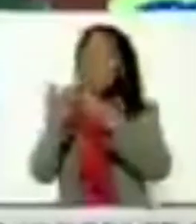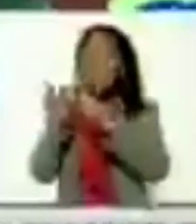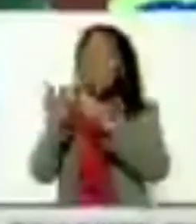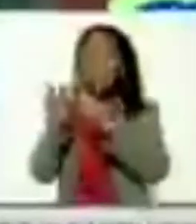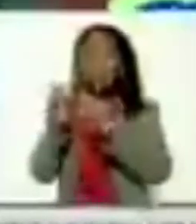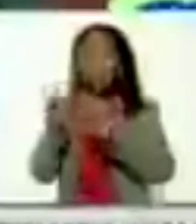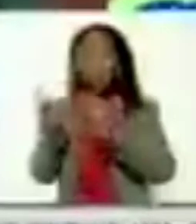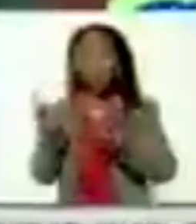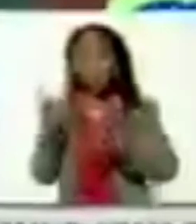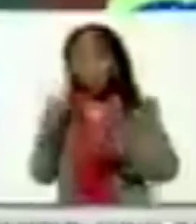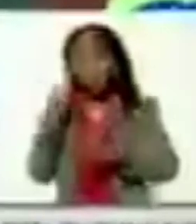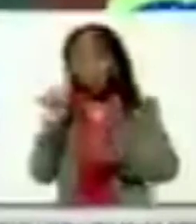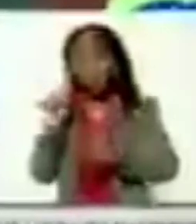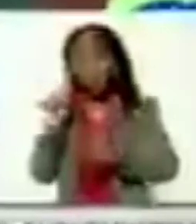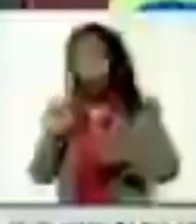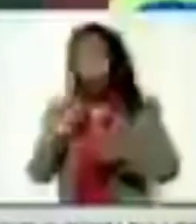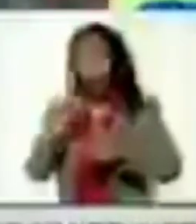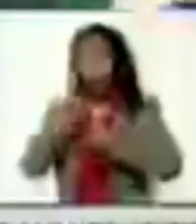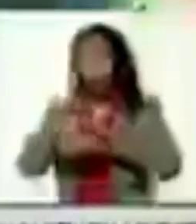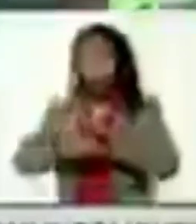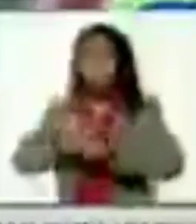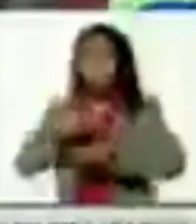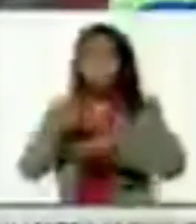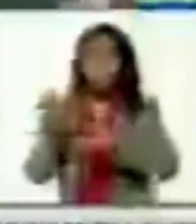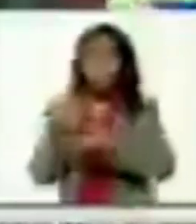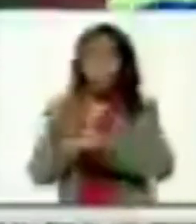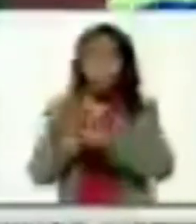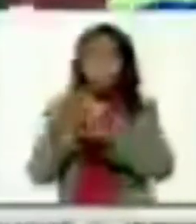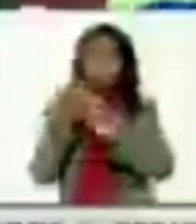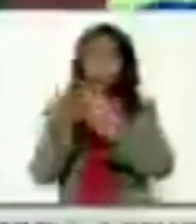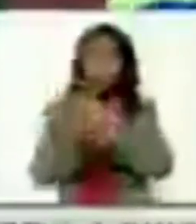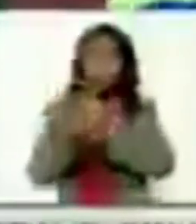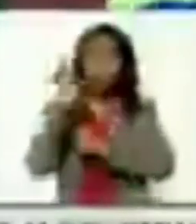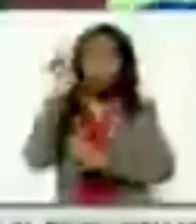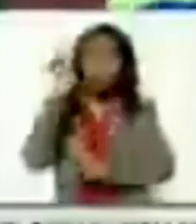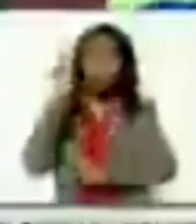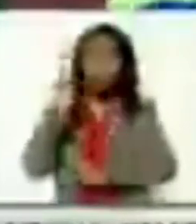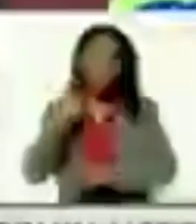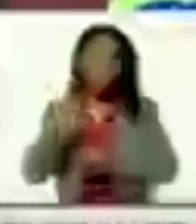cosas hemos tenido que hacer en la cotidianidad de nuestro